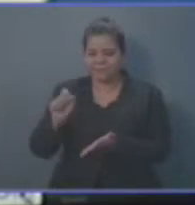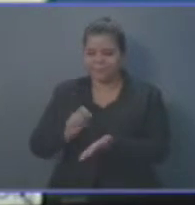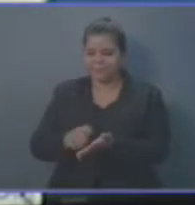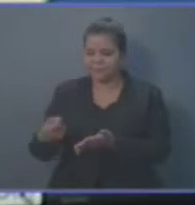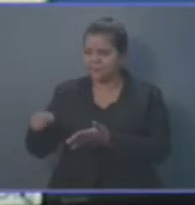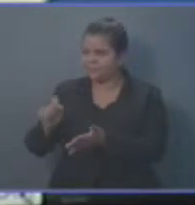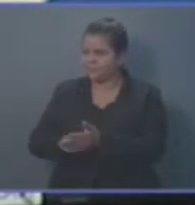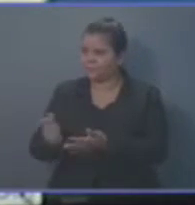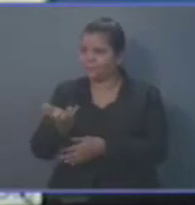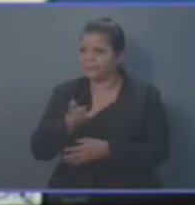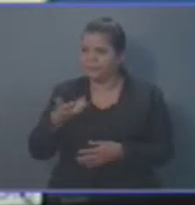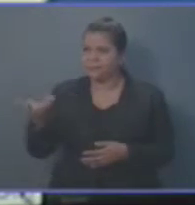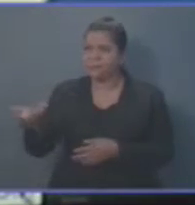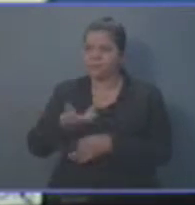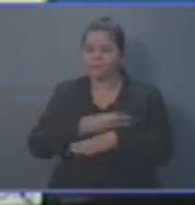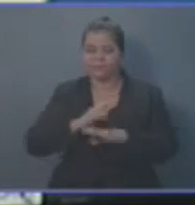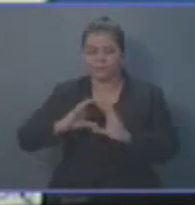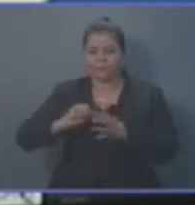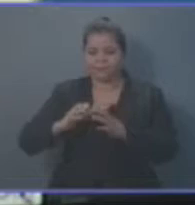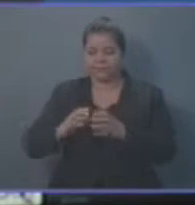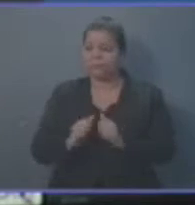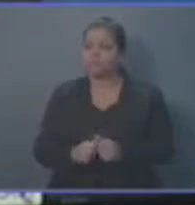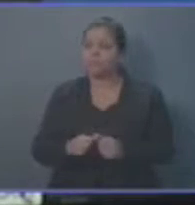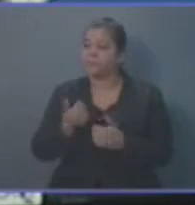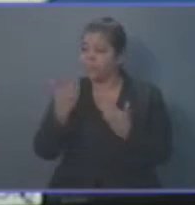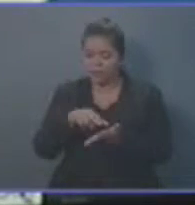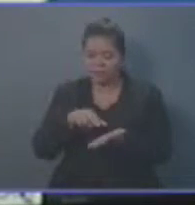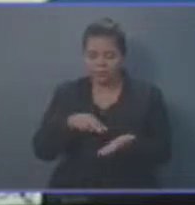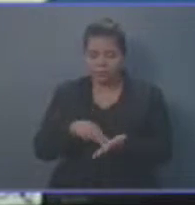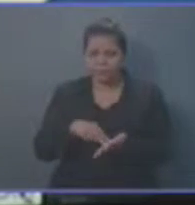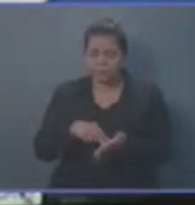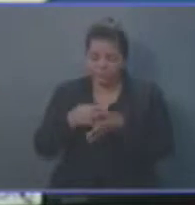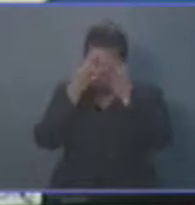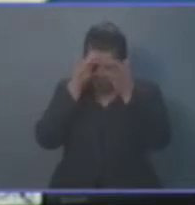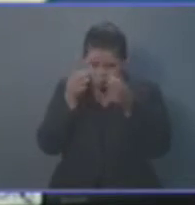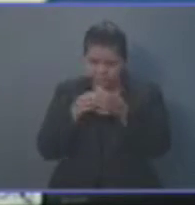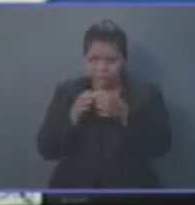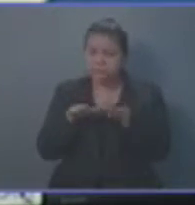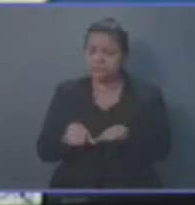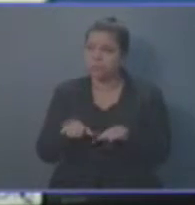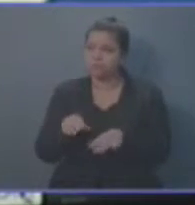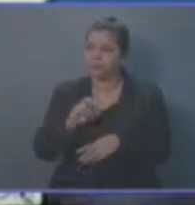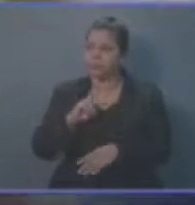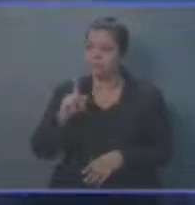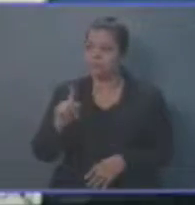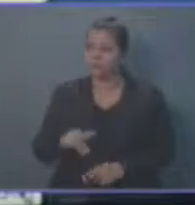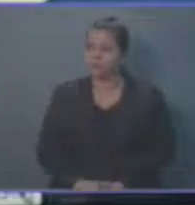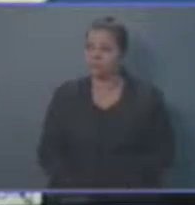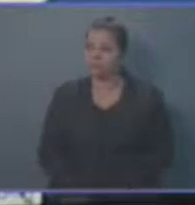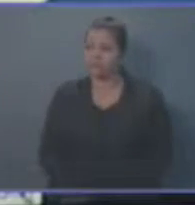mayoría de los miembros de la comisión. Así fue leído el dictamen 21, presidente.